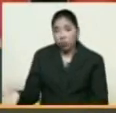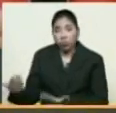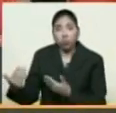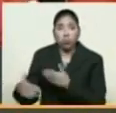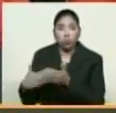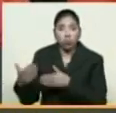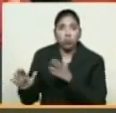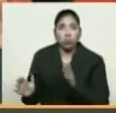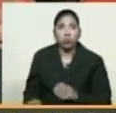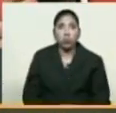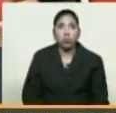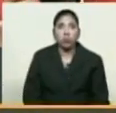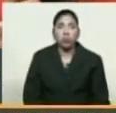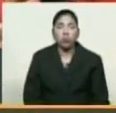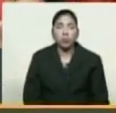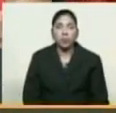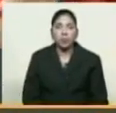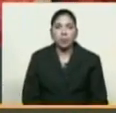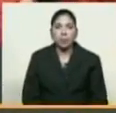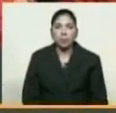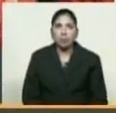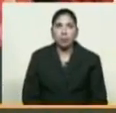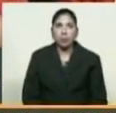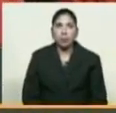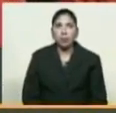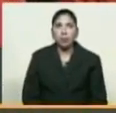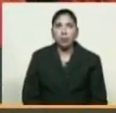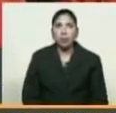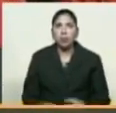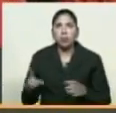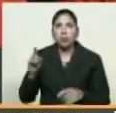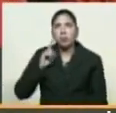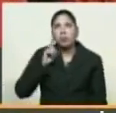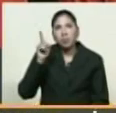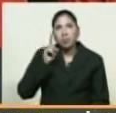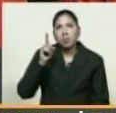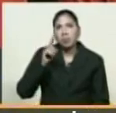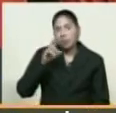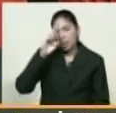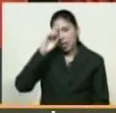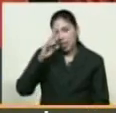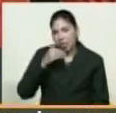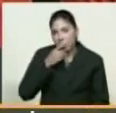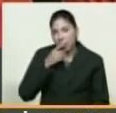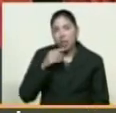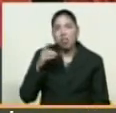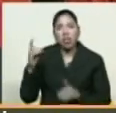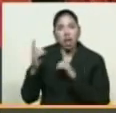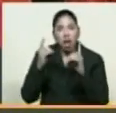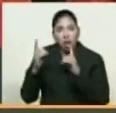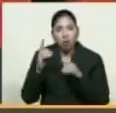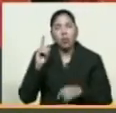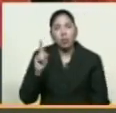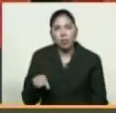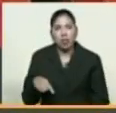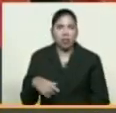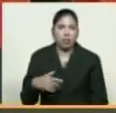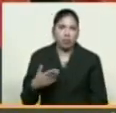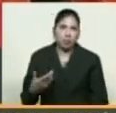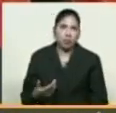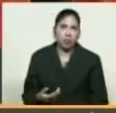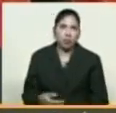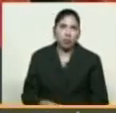Parte de eso tiene mucho que ver con el diálogo, lo que ocurre ahí en el diálogo. Nosotros tenemos